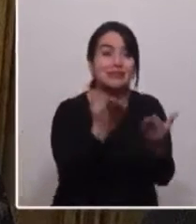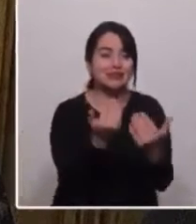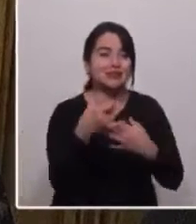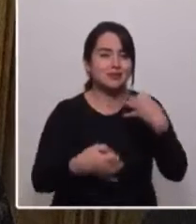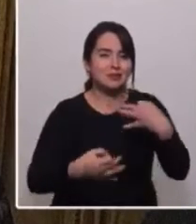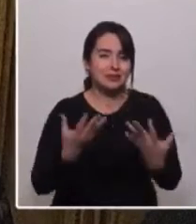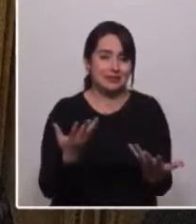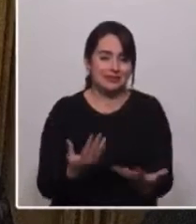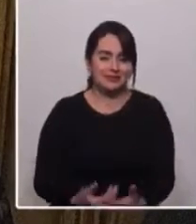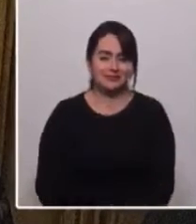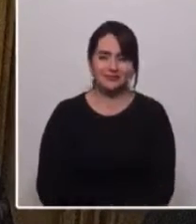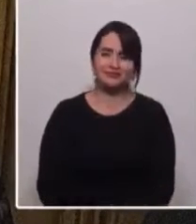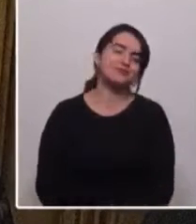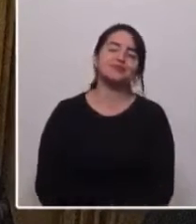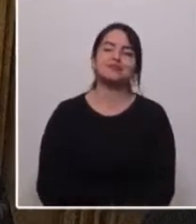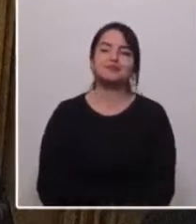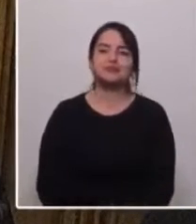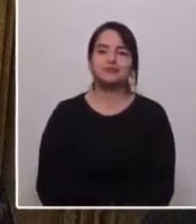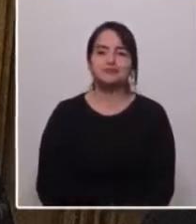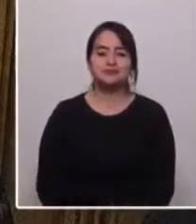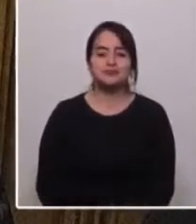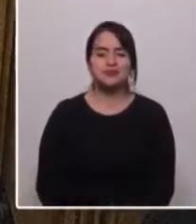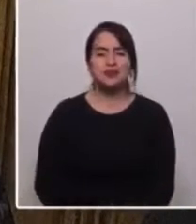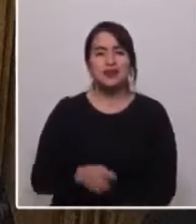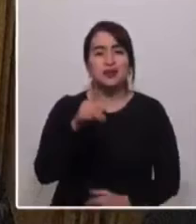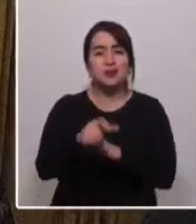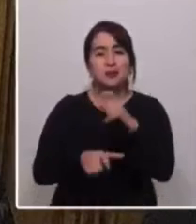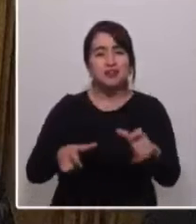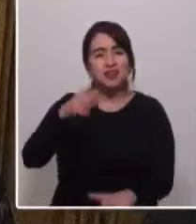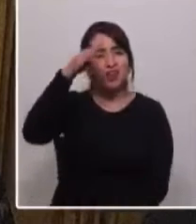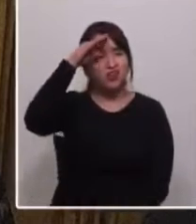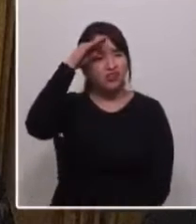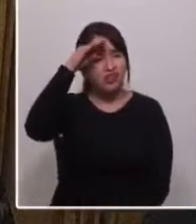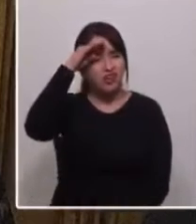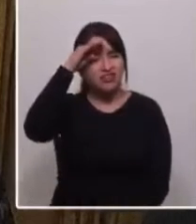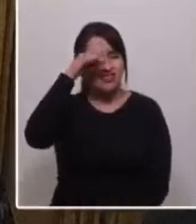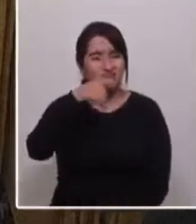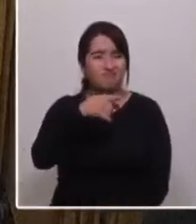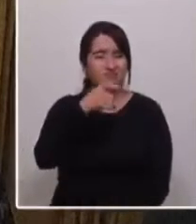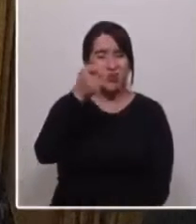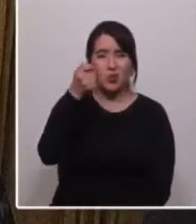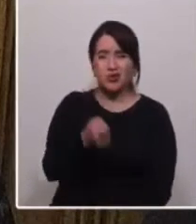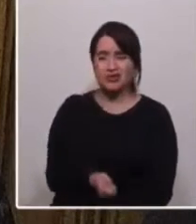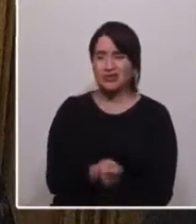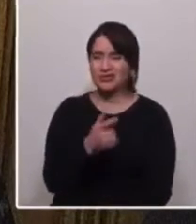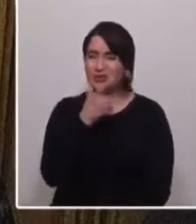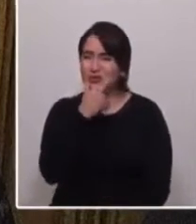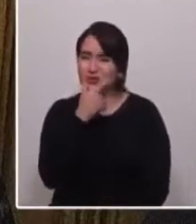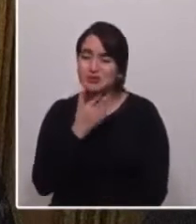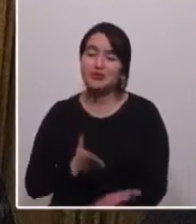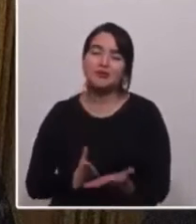Esto dañaría aún más la confianza de la ciudadanía frente a los jueces, que es lo que